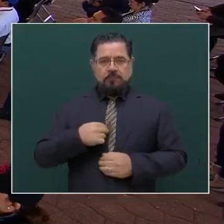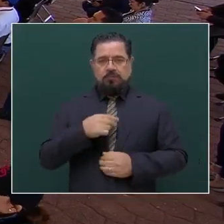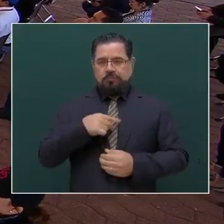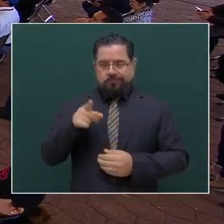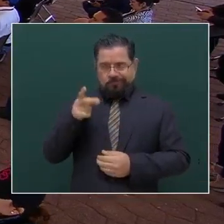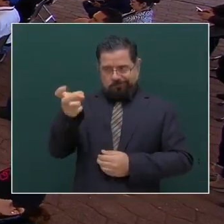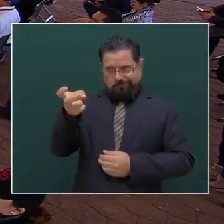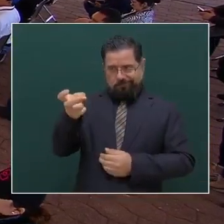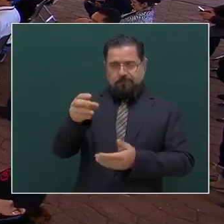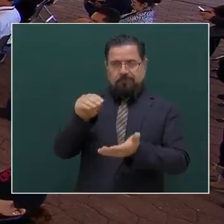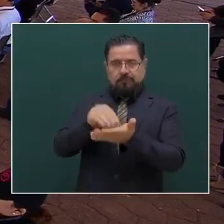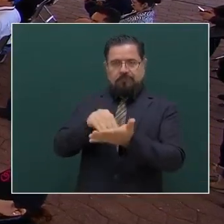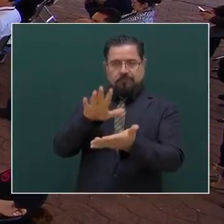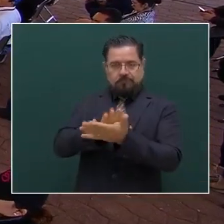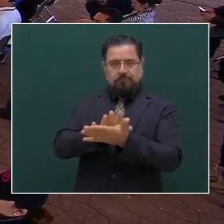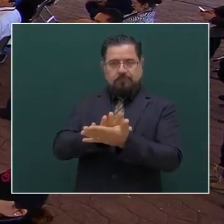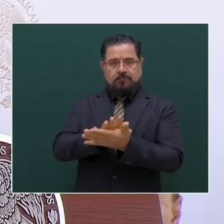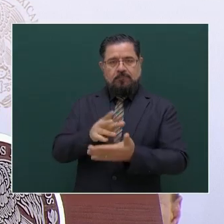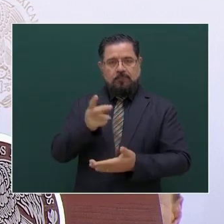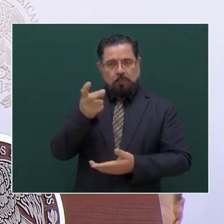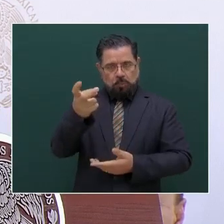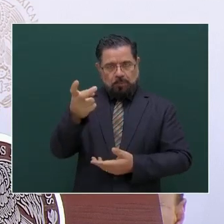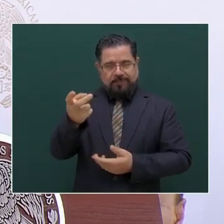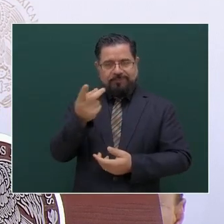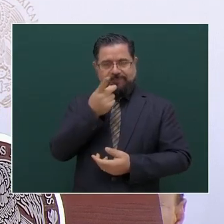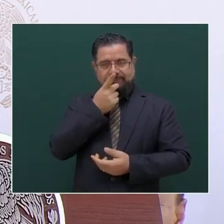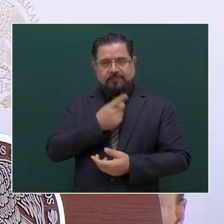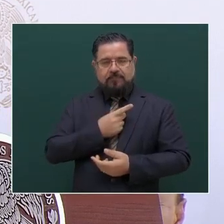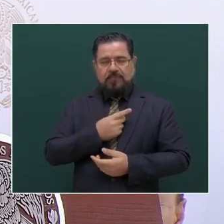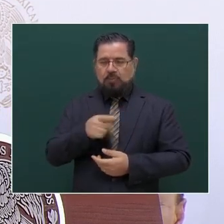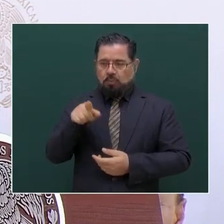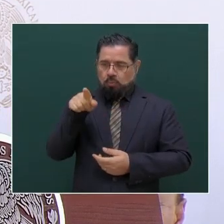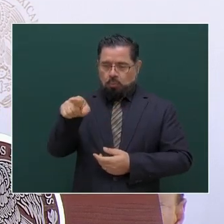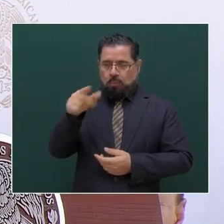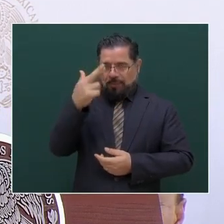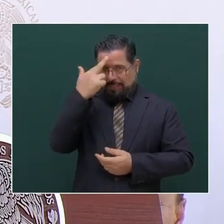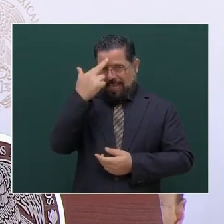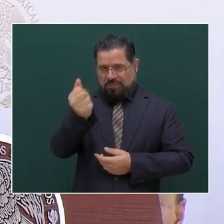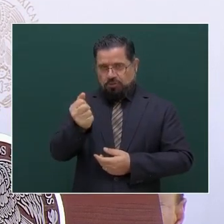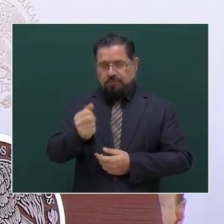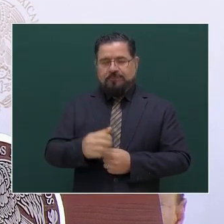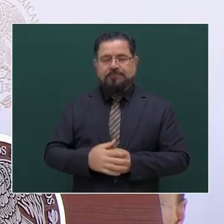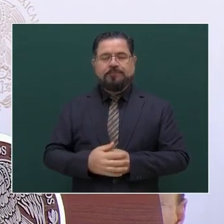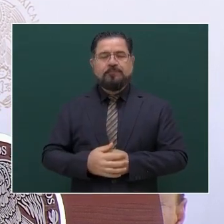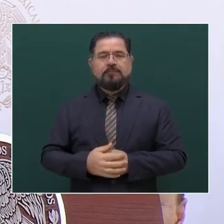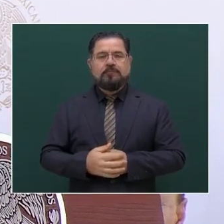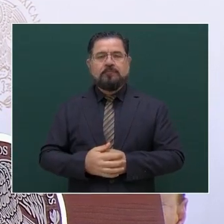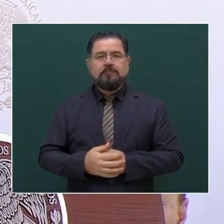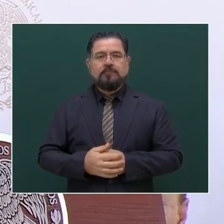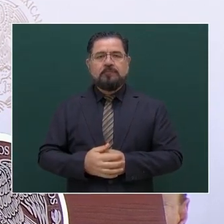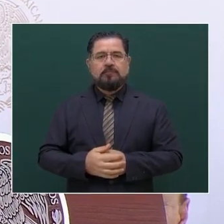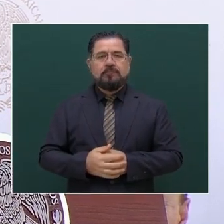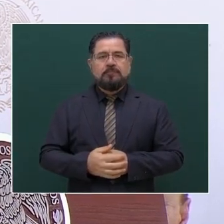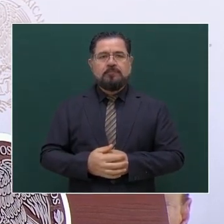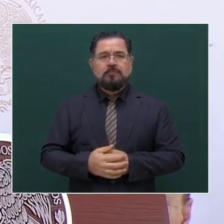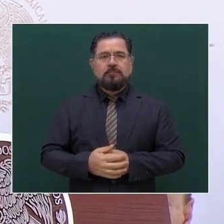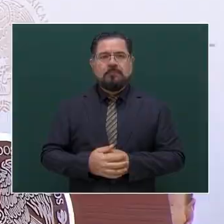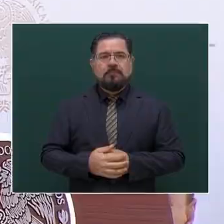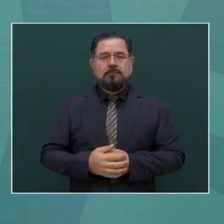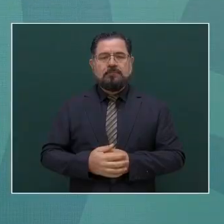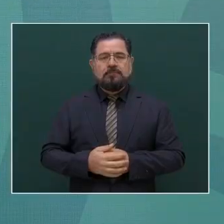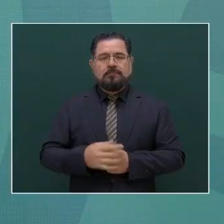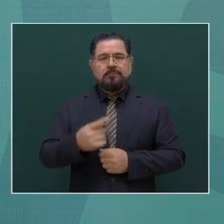nota del caso, pero tienes razón, es que